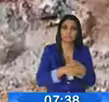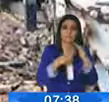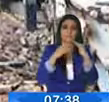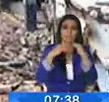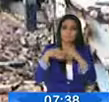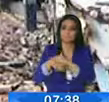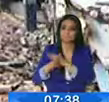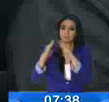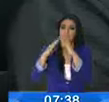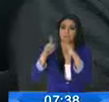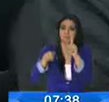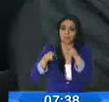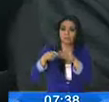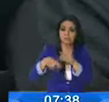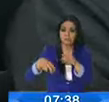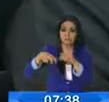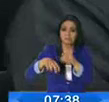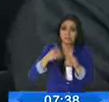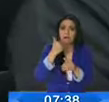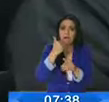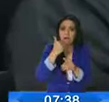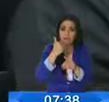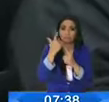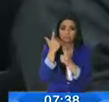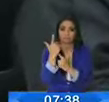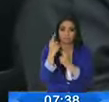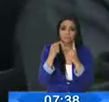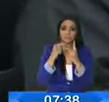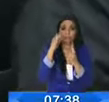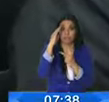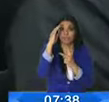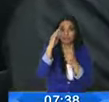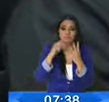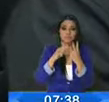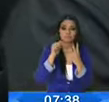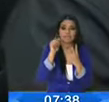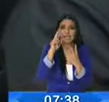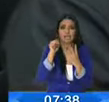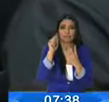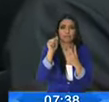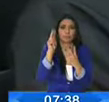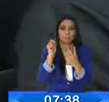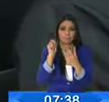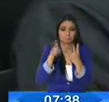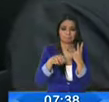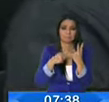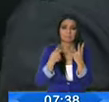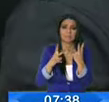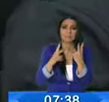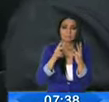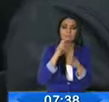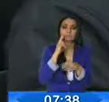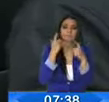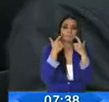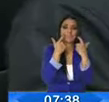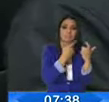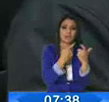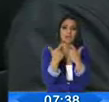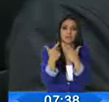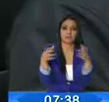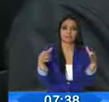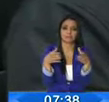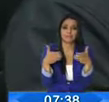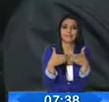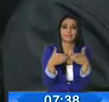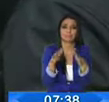bocaminas miembro de fuerza armada policía nacional arcón y también de la fiscalía este será el equipo de intervención